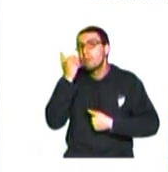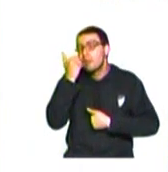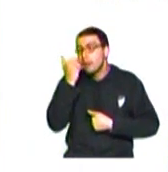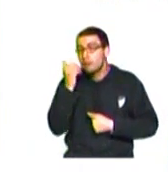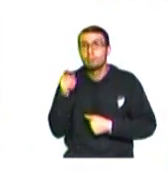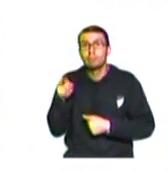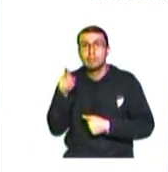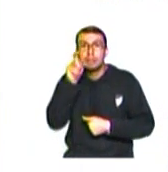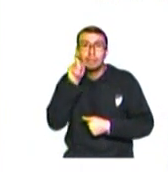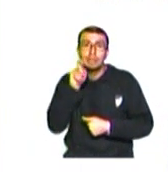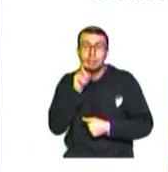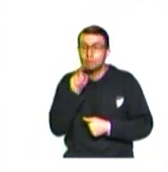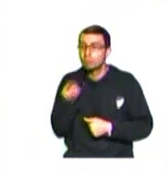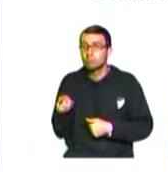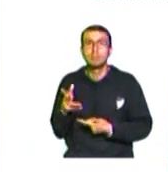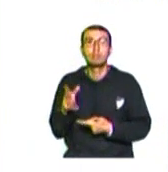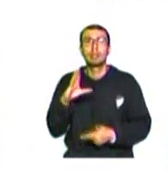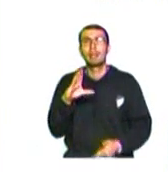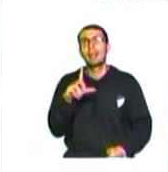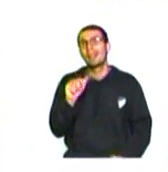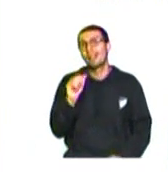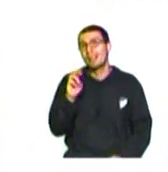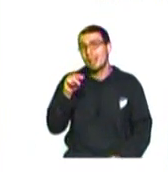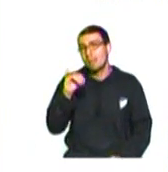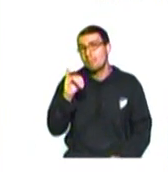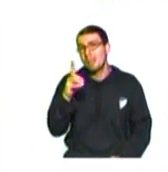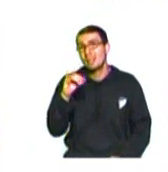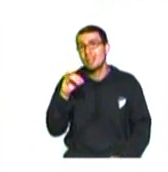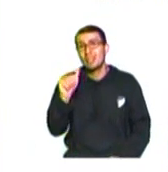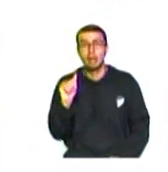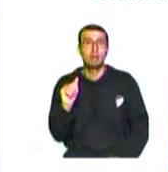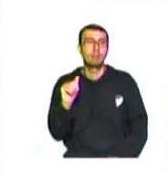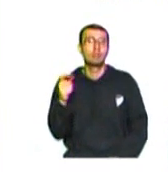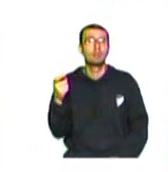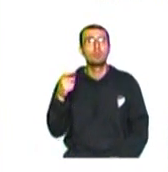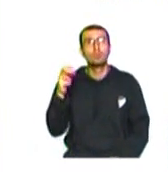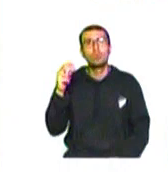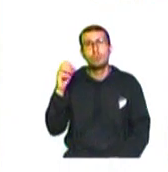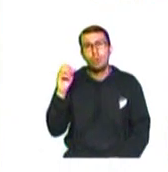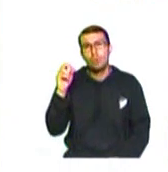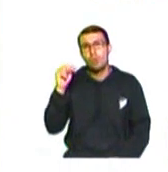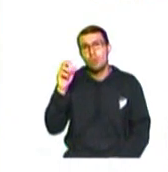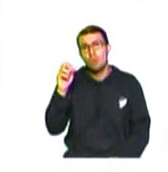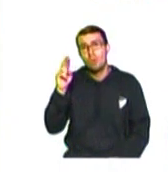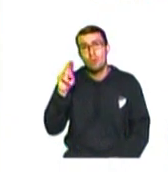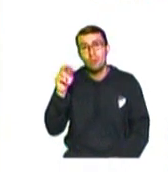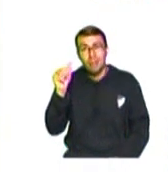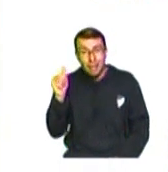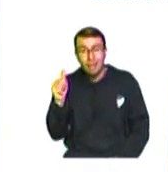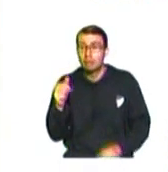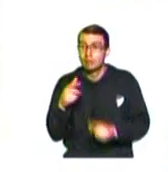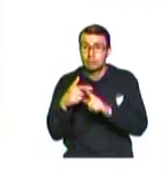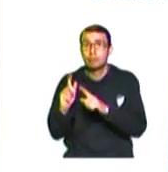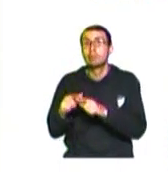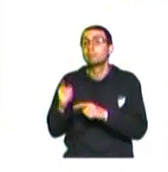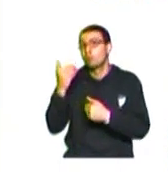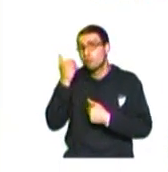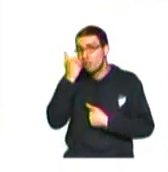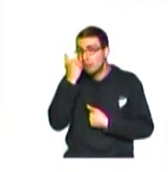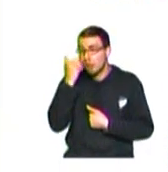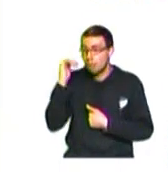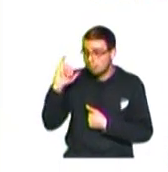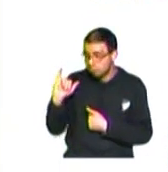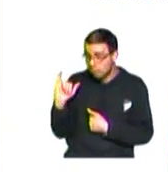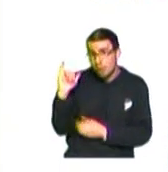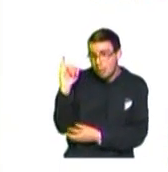neisseria gonorrea. Estas son muy importantes porque tienen la capacidad de ascender a la parte pélvica, las trompas, dañar